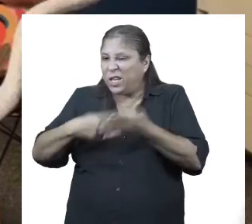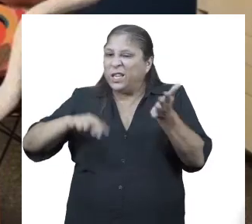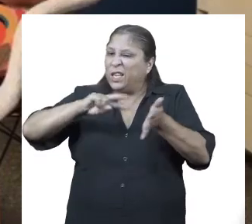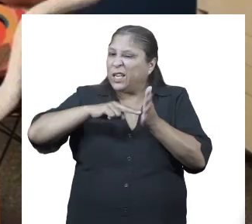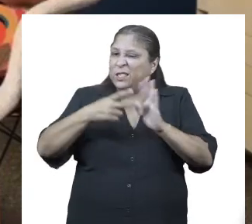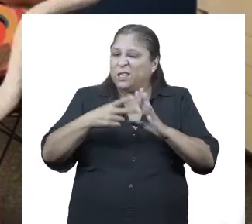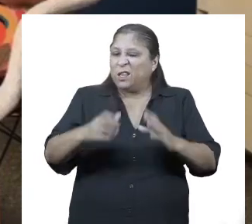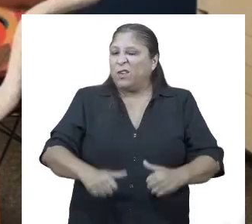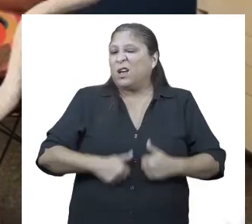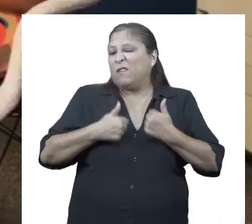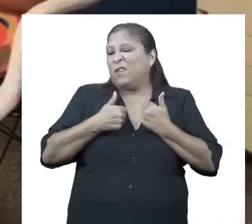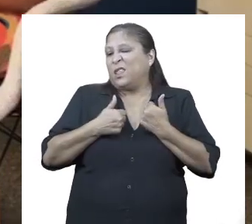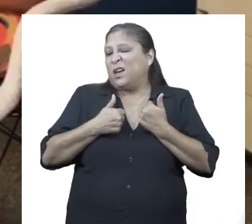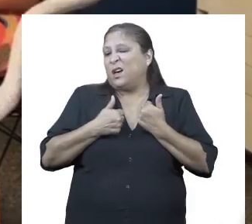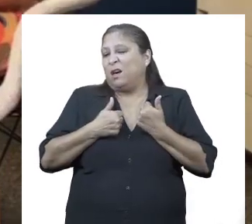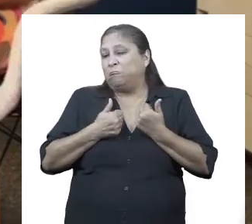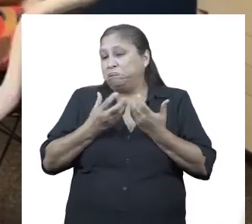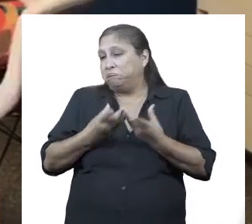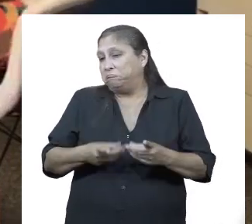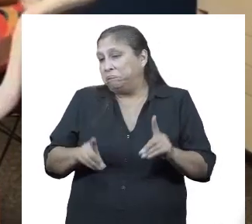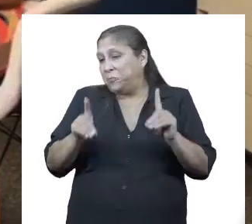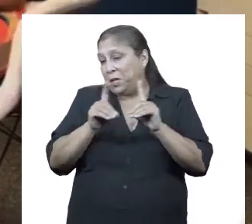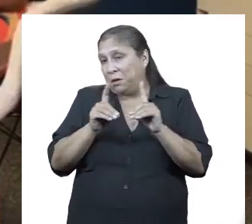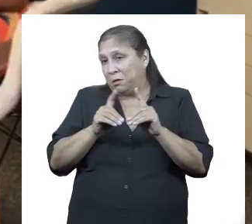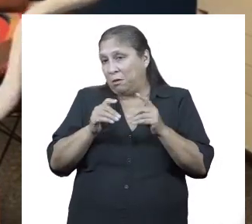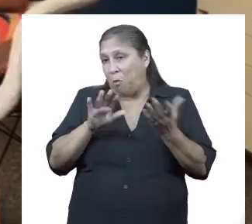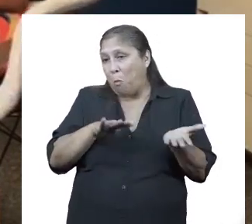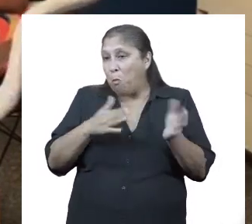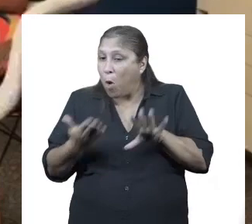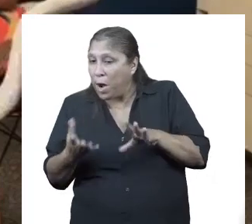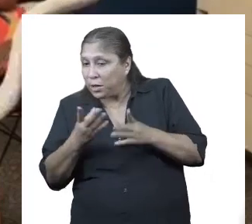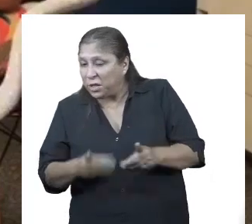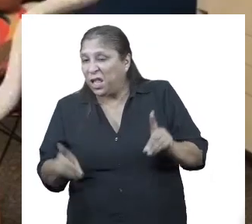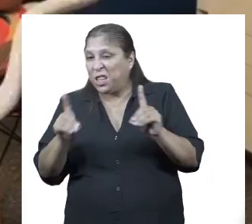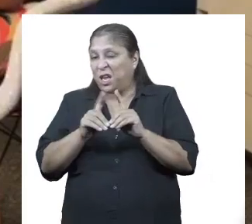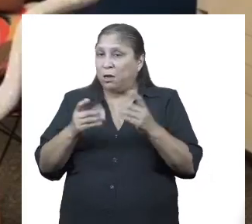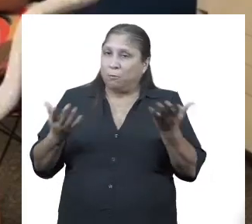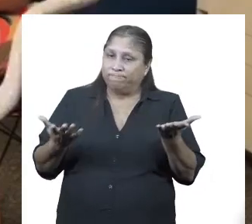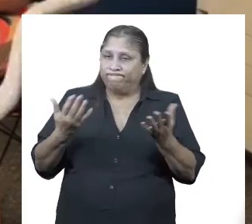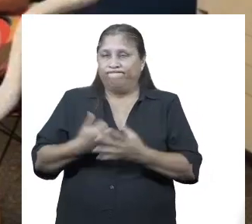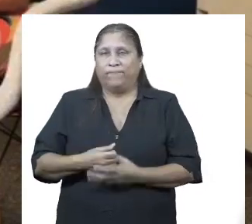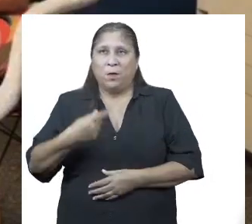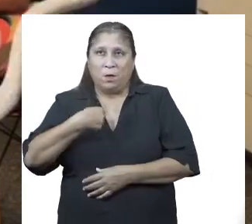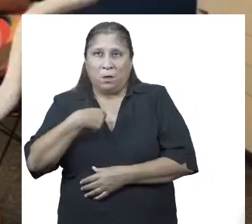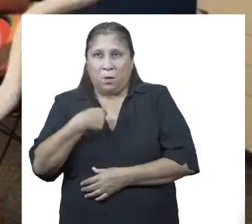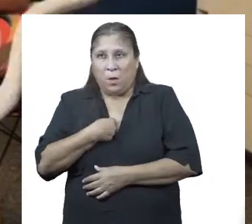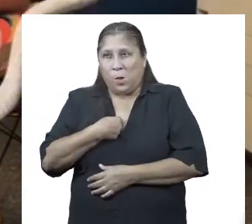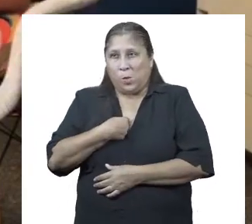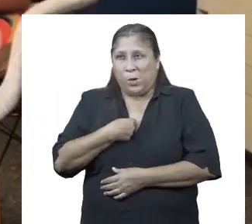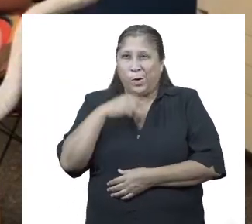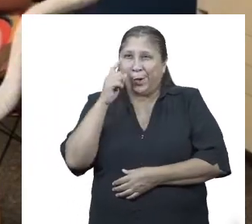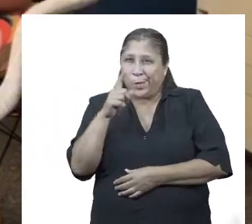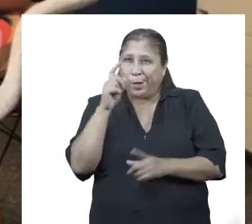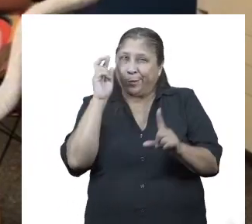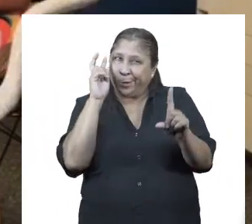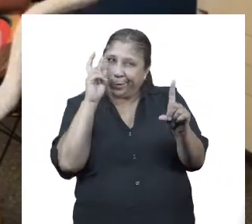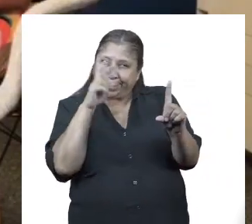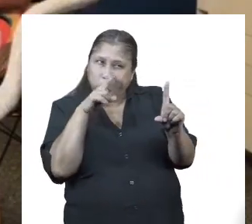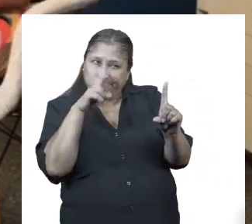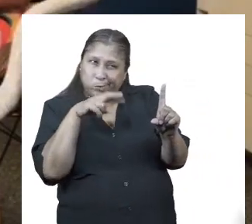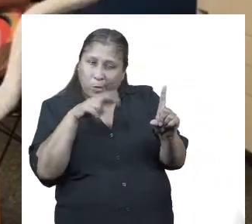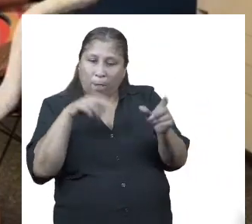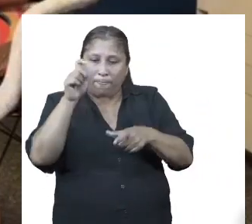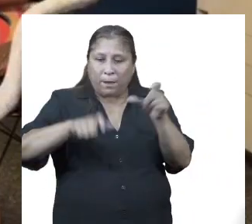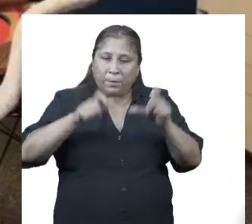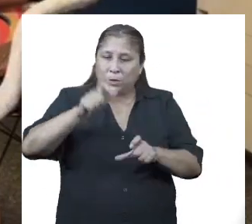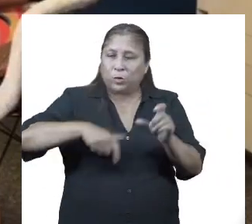vida digna y cómo es una muerte digna? Bueno, desde una perspectiva, desde un enfoque de personas